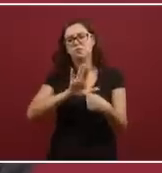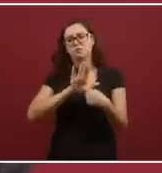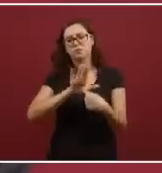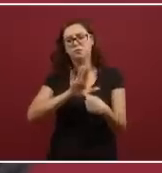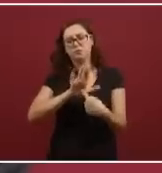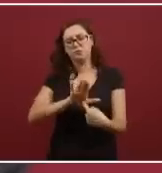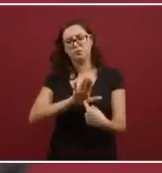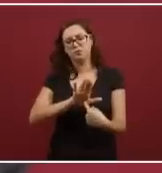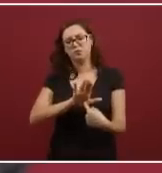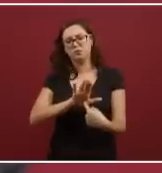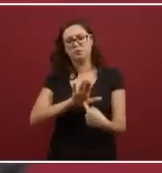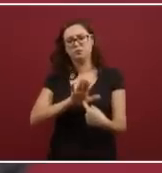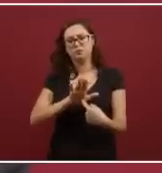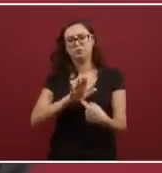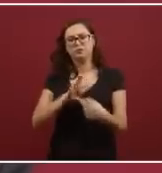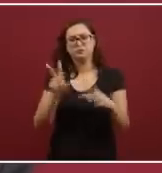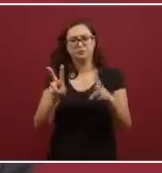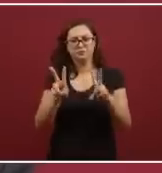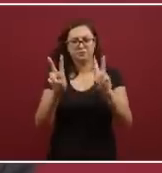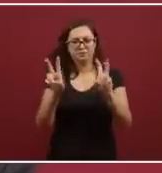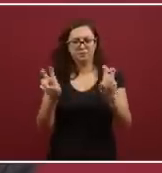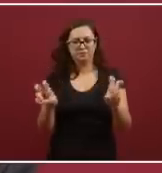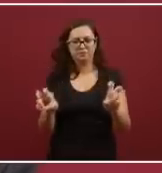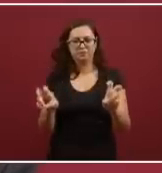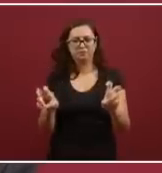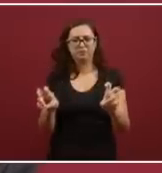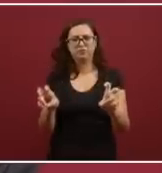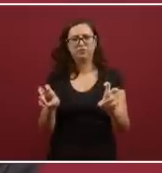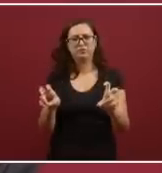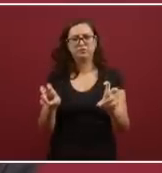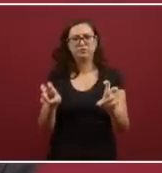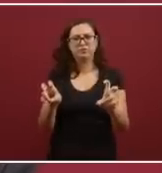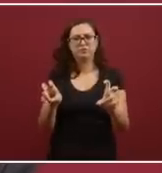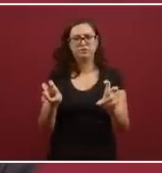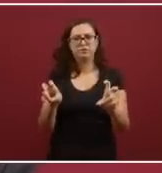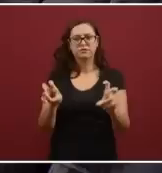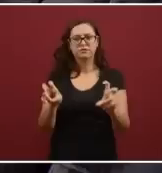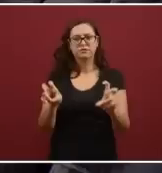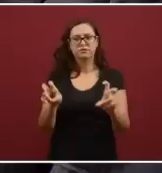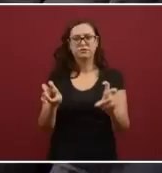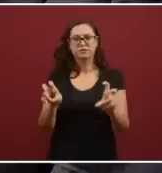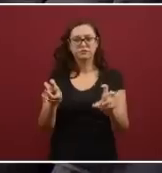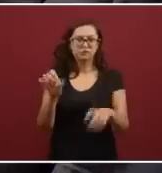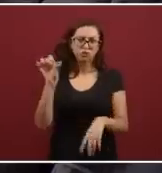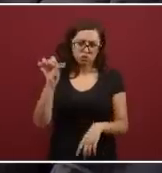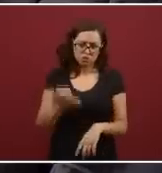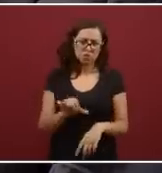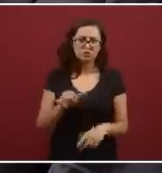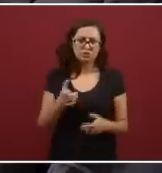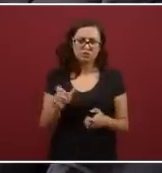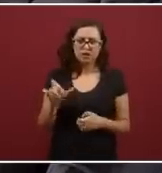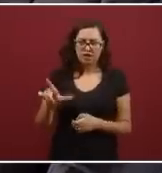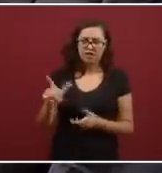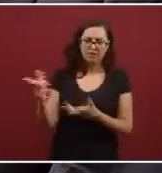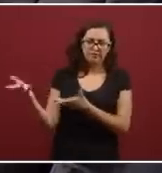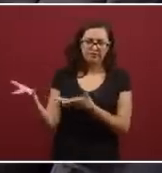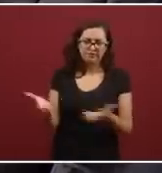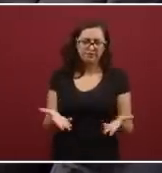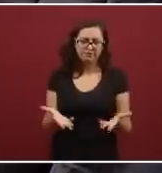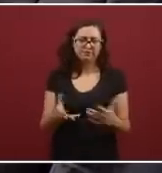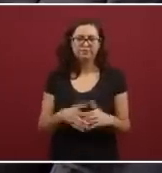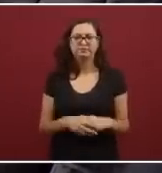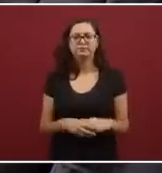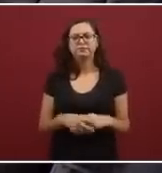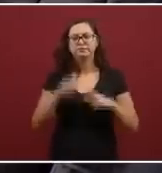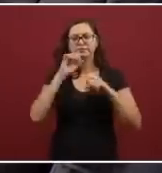sobre este tema. Él va a conducir esta ceremonia y vamos a invitar a